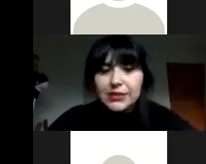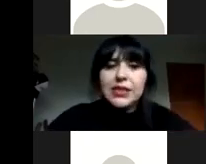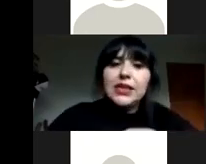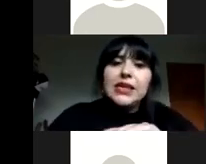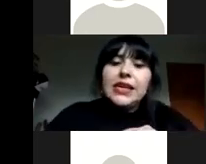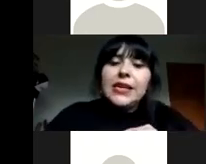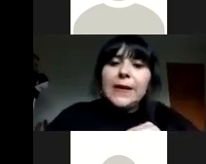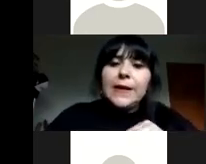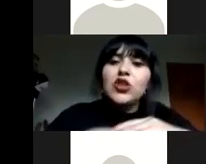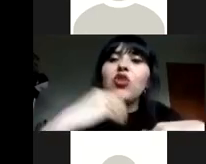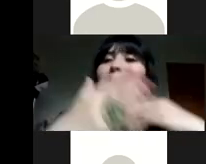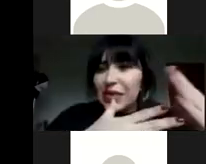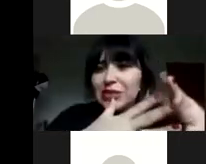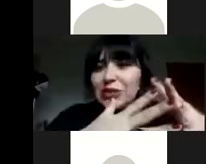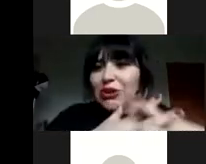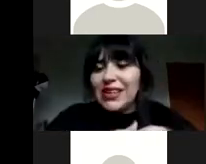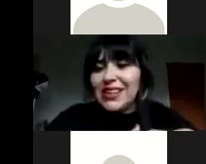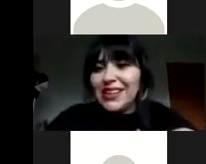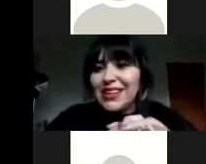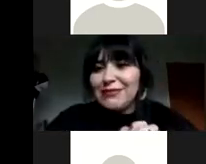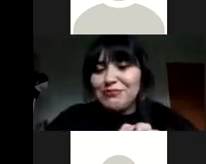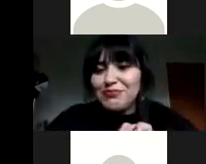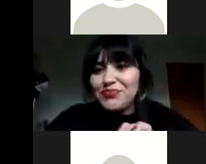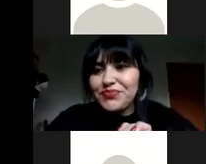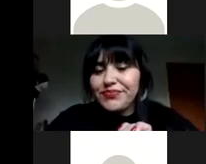ilegales, ¿sí? En todo el resto